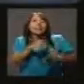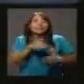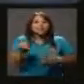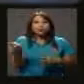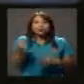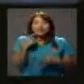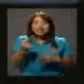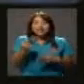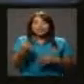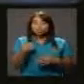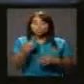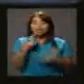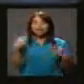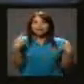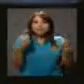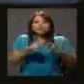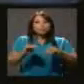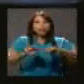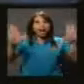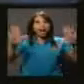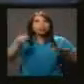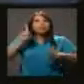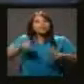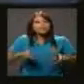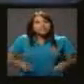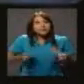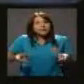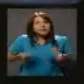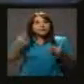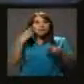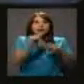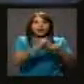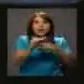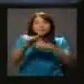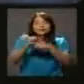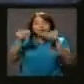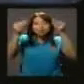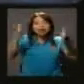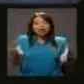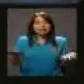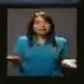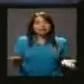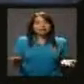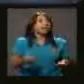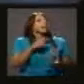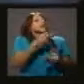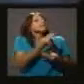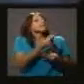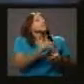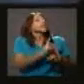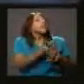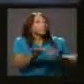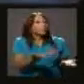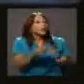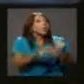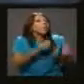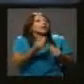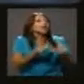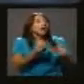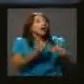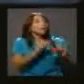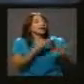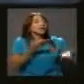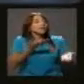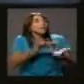español muy claro hay que invertir recursos en capacitar a los docentes ¿de dónde sacaría los recursos? ¿cómo haría? ¿cuál es la propuesta